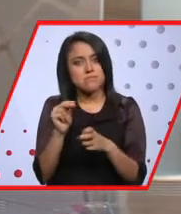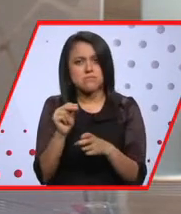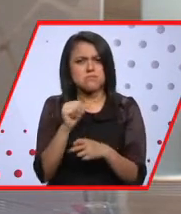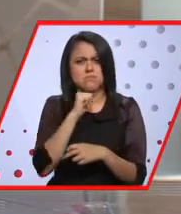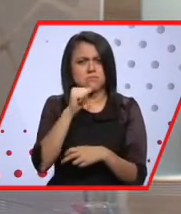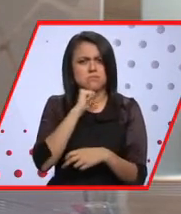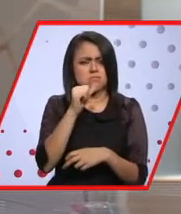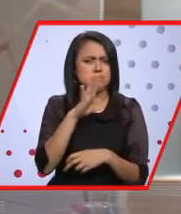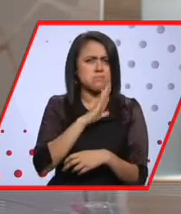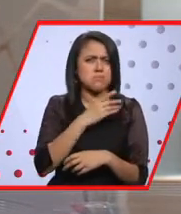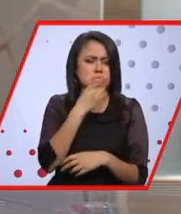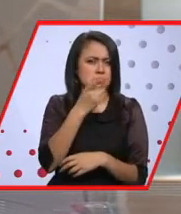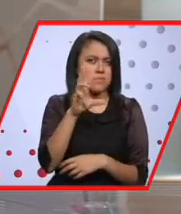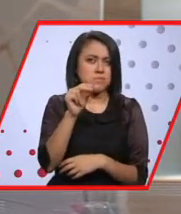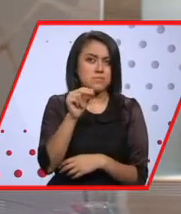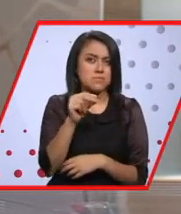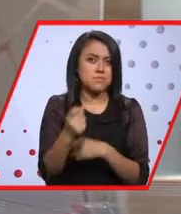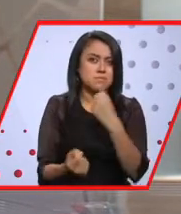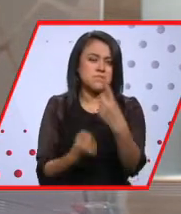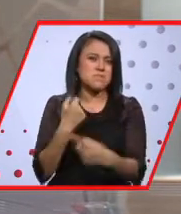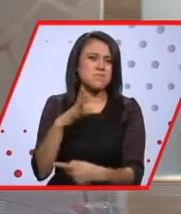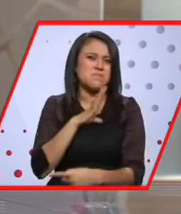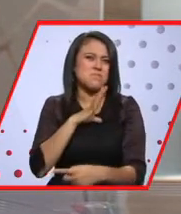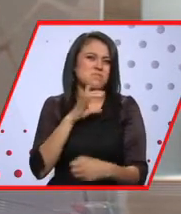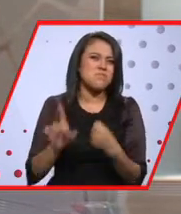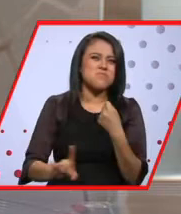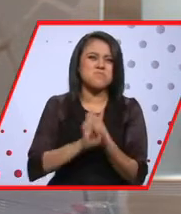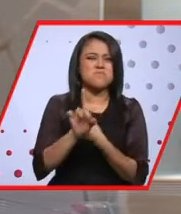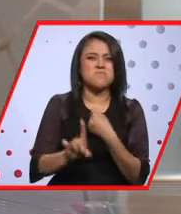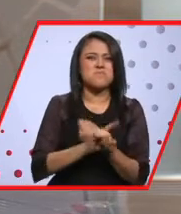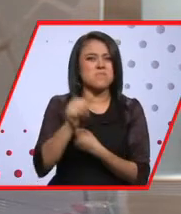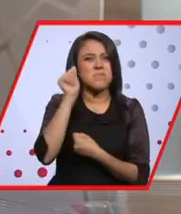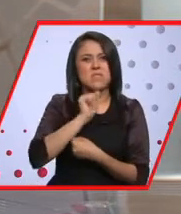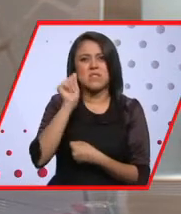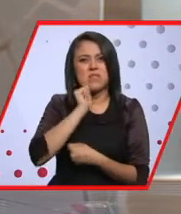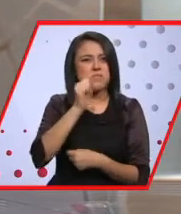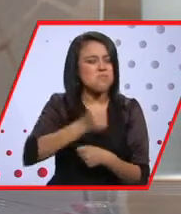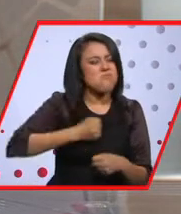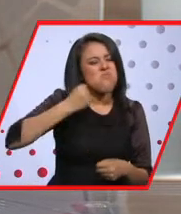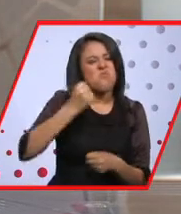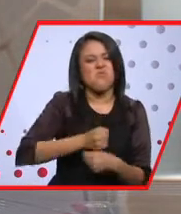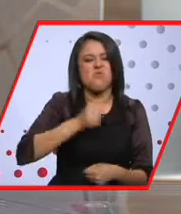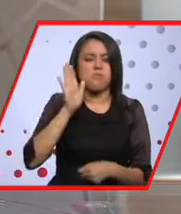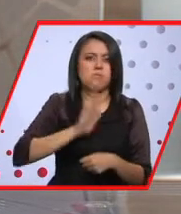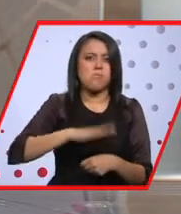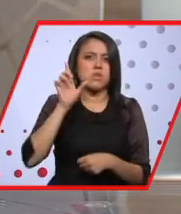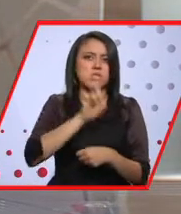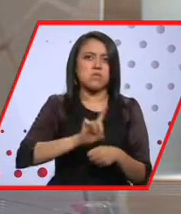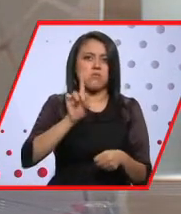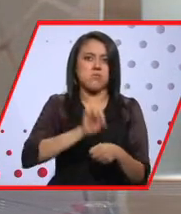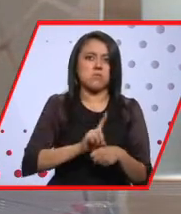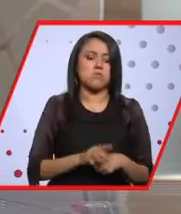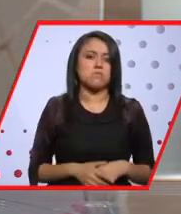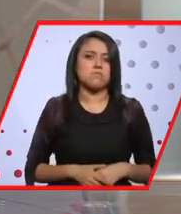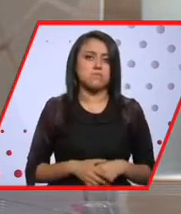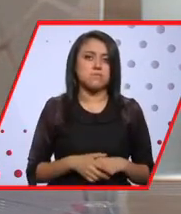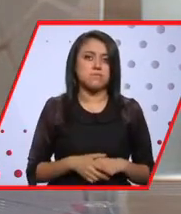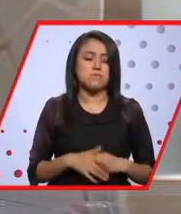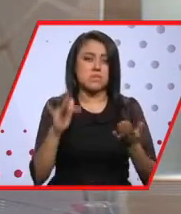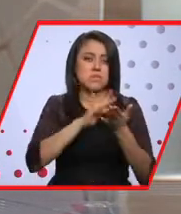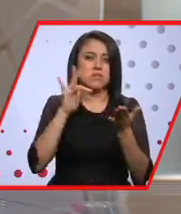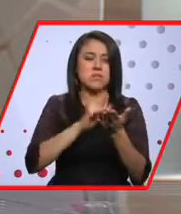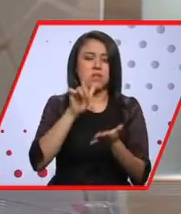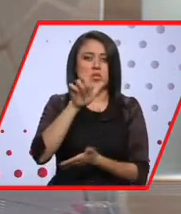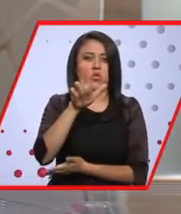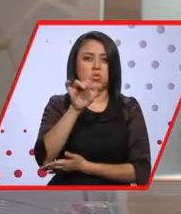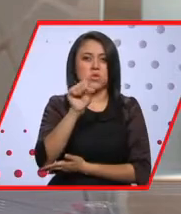ninguno, que van a pagar las cachetadas y violaciones todos los días. Pero bueno. Gracias, Luis Armando